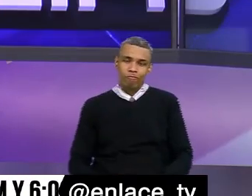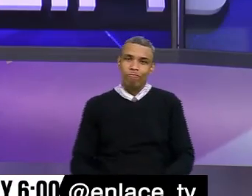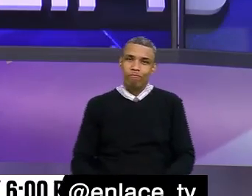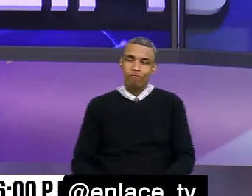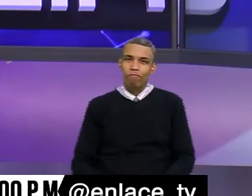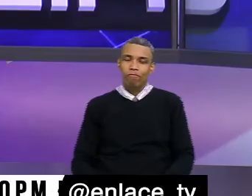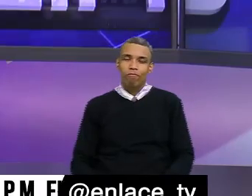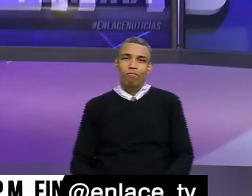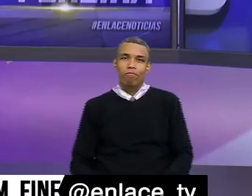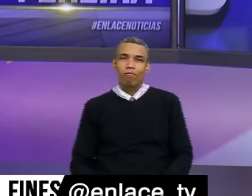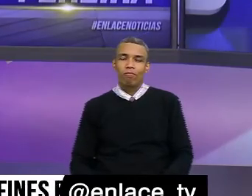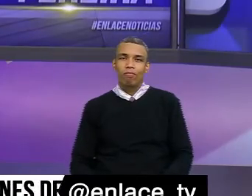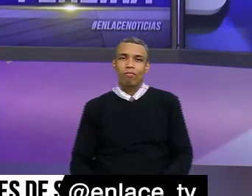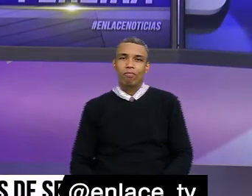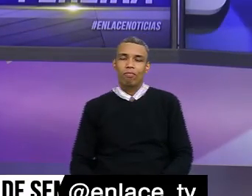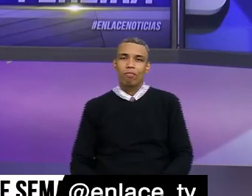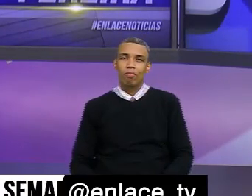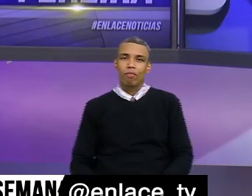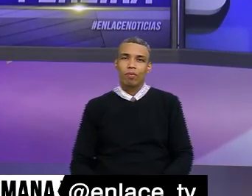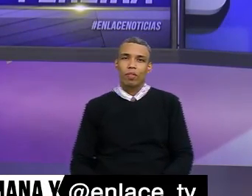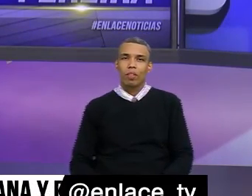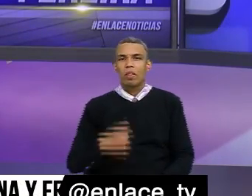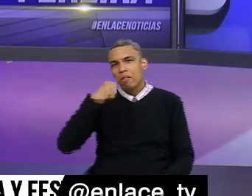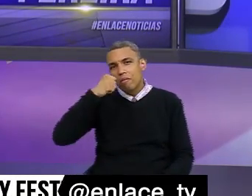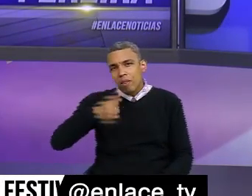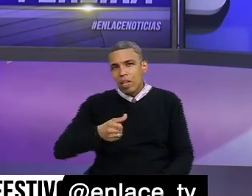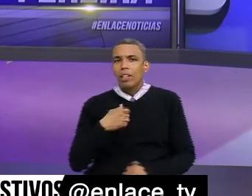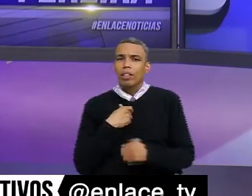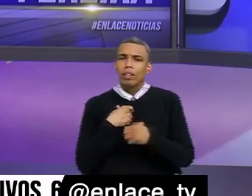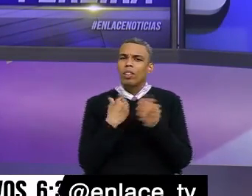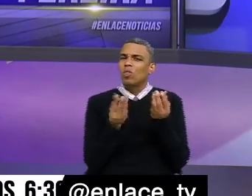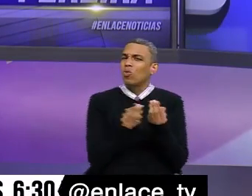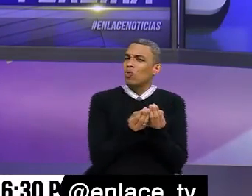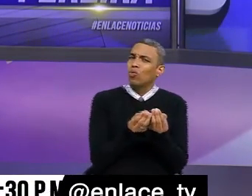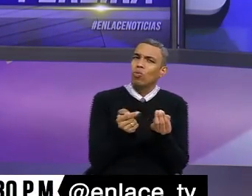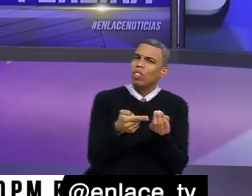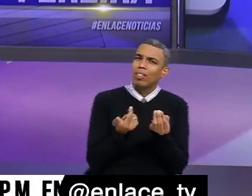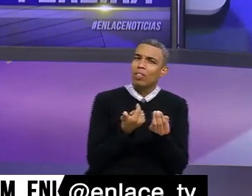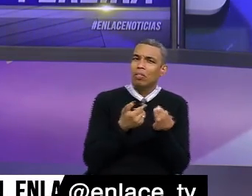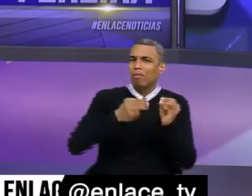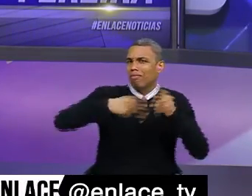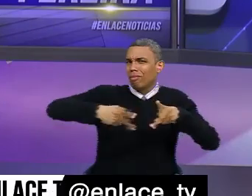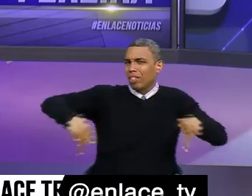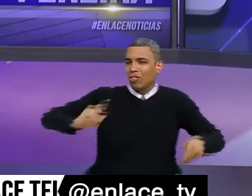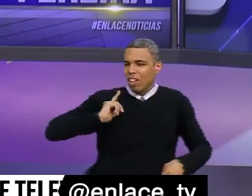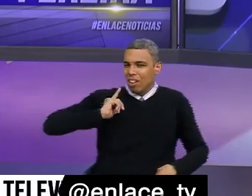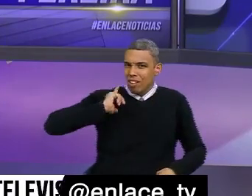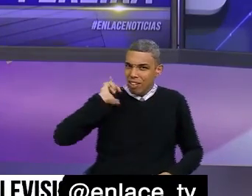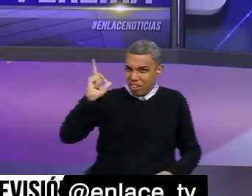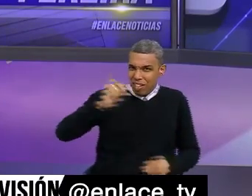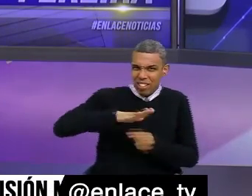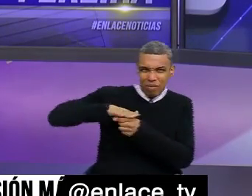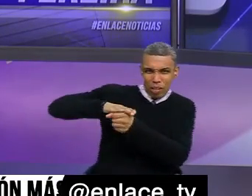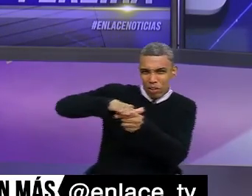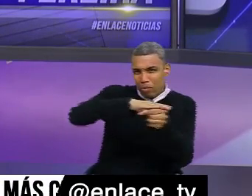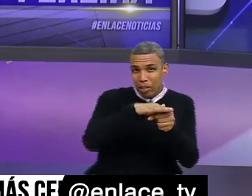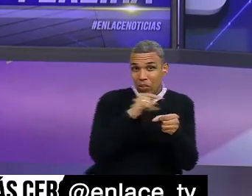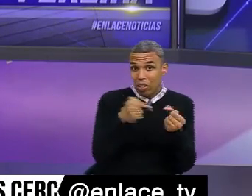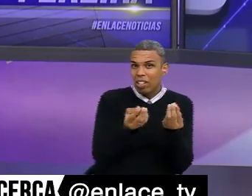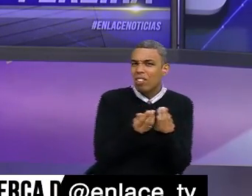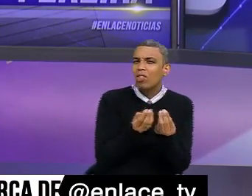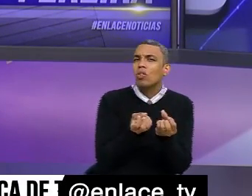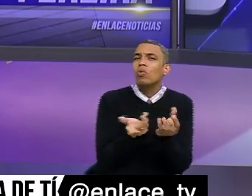Viajan mañana miércoles a la ciudad de Pereira más de 60 ediles de Barranca Bermeja para participar del Congreso Nacional que irá hasta el próximo